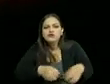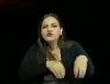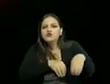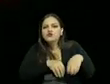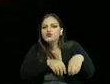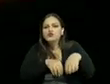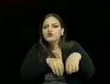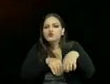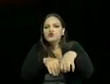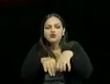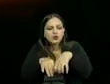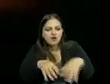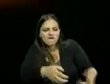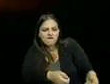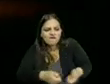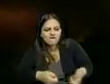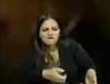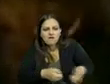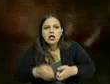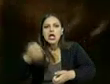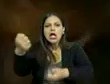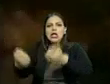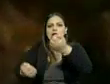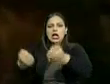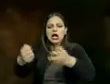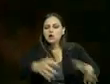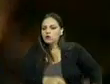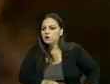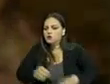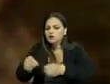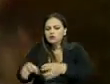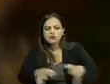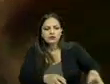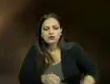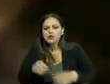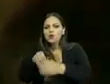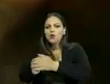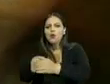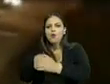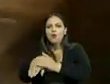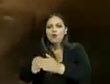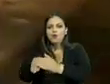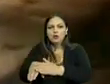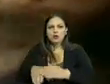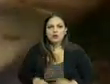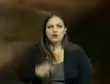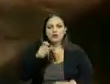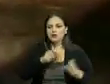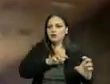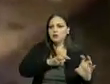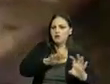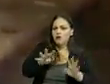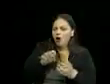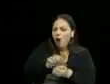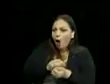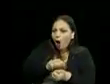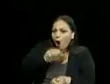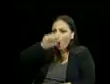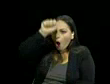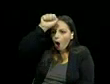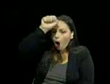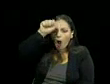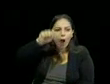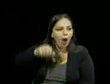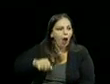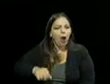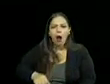Explota esa vaina, cuidado del tanque. Esta actitud de la población de la parroquia de Nulti de la ciudad de Cuenca, dicen, obedece a que están cansados de la actividad delincuencial